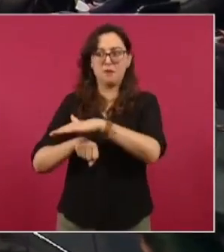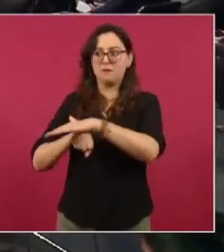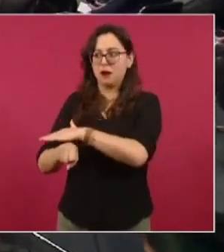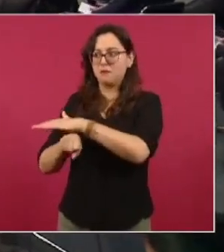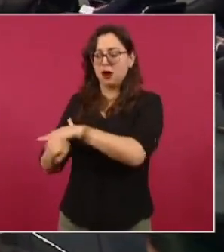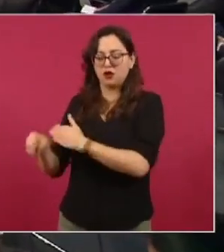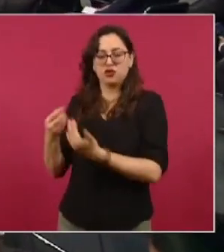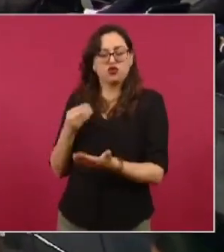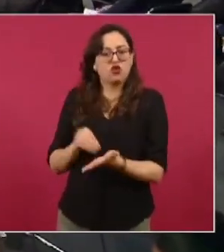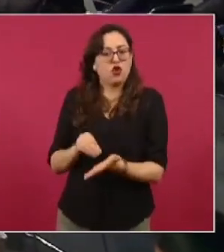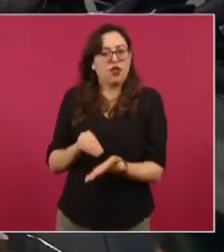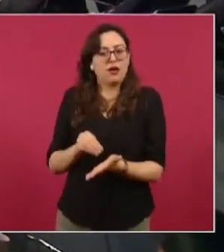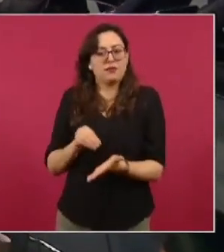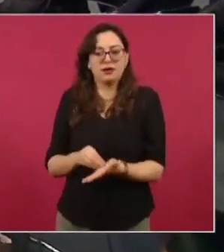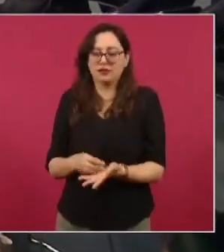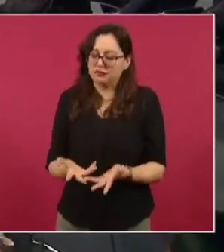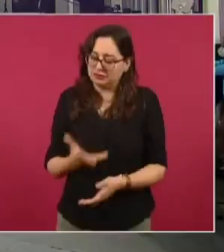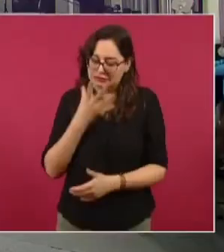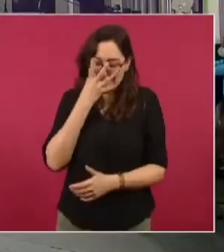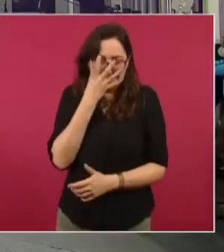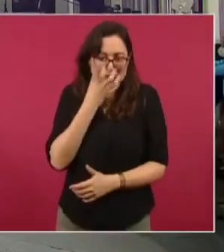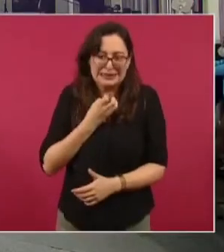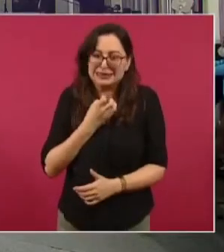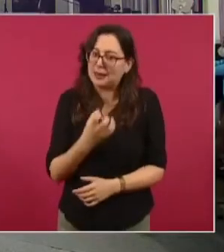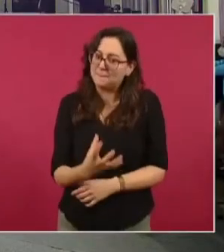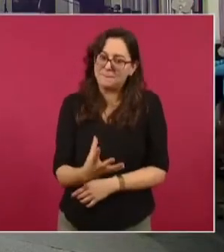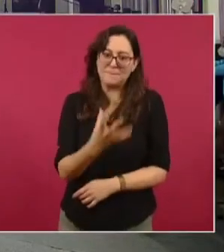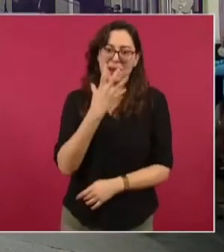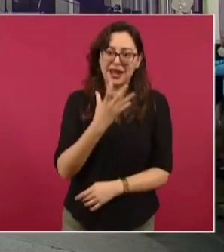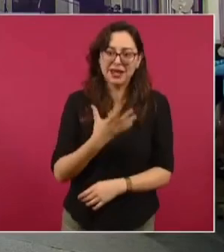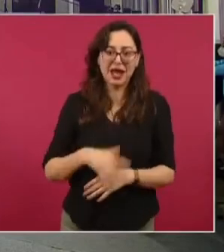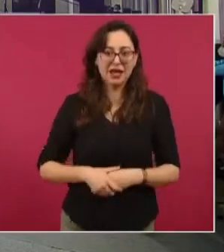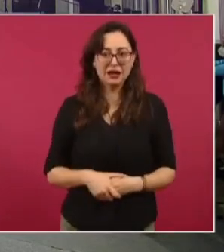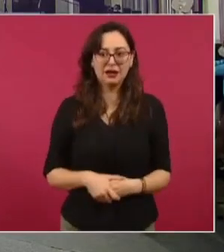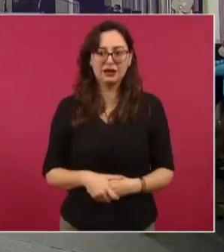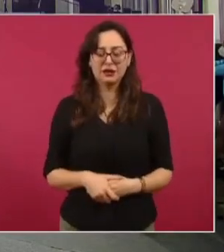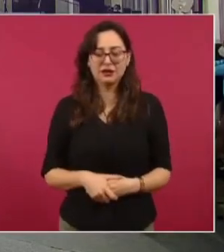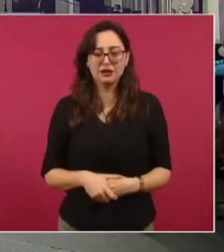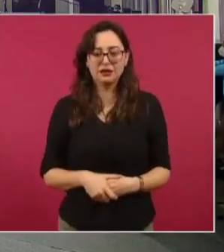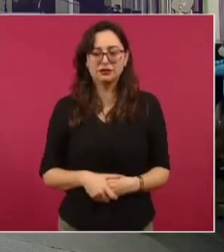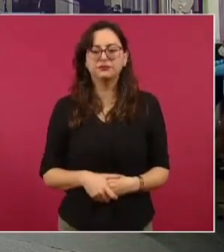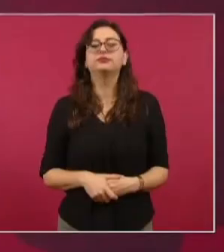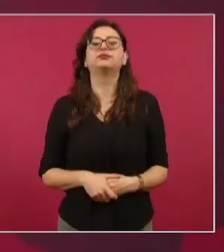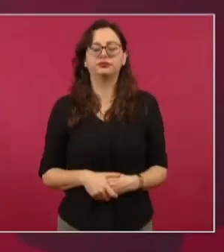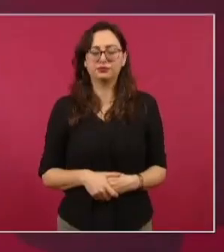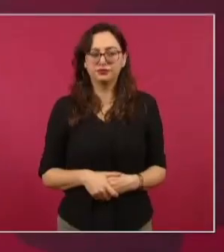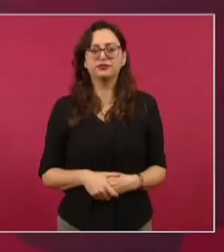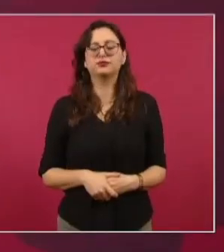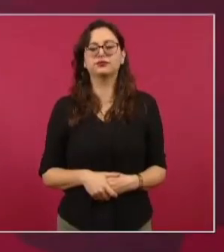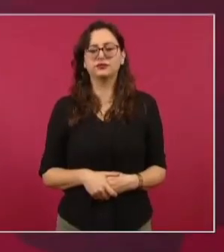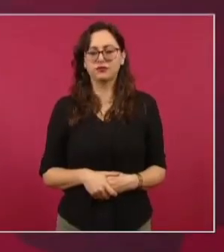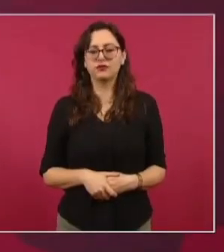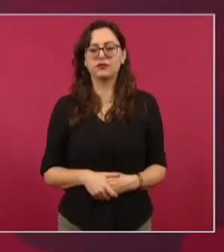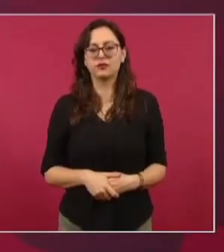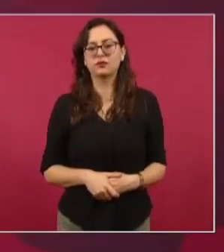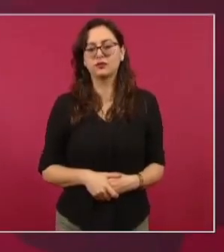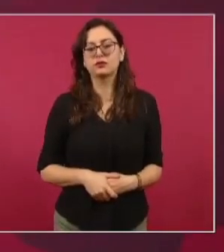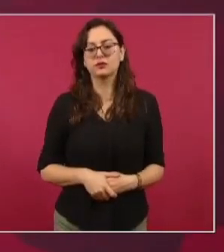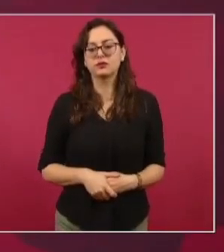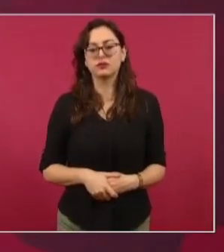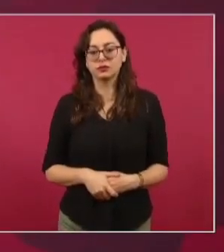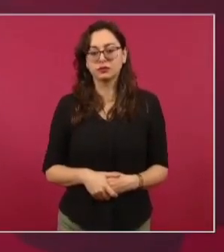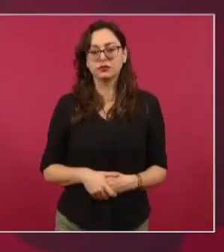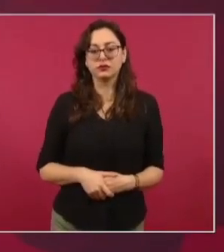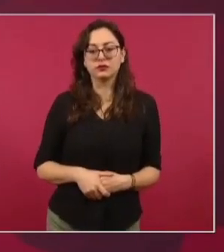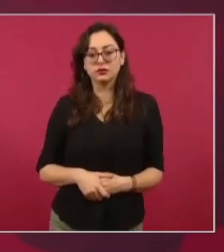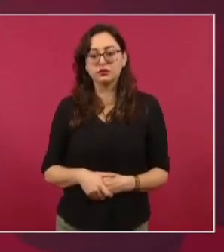tan doloroso para nuestro país también señor presidente si vamos a a que los atienda